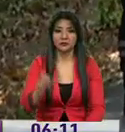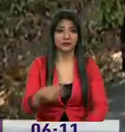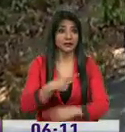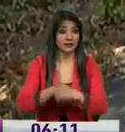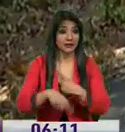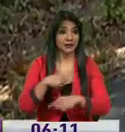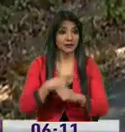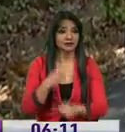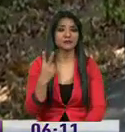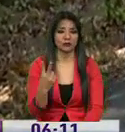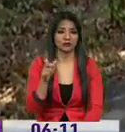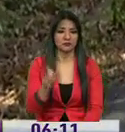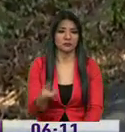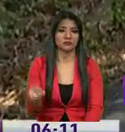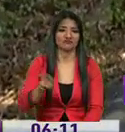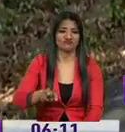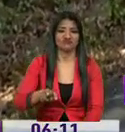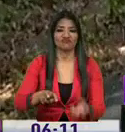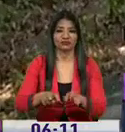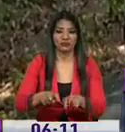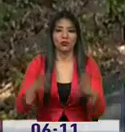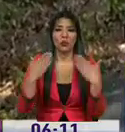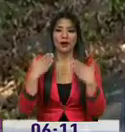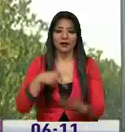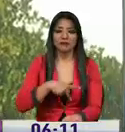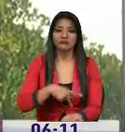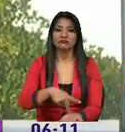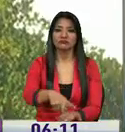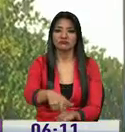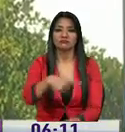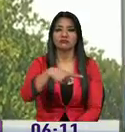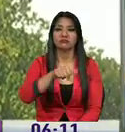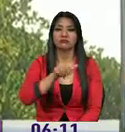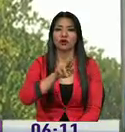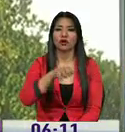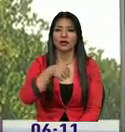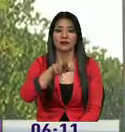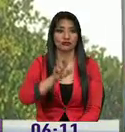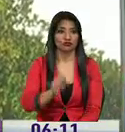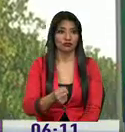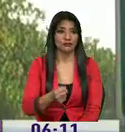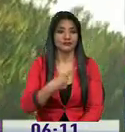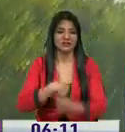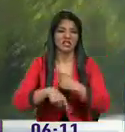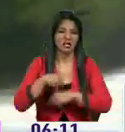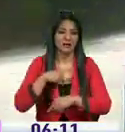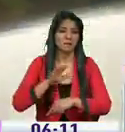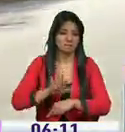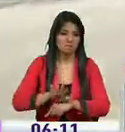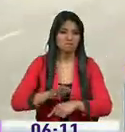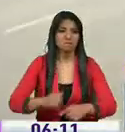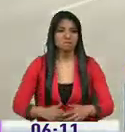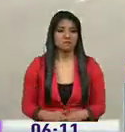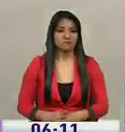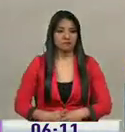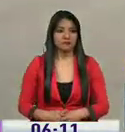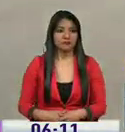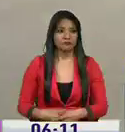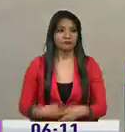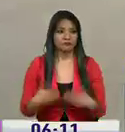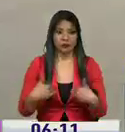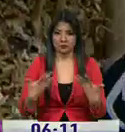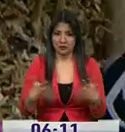viajaban dos personas, sentido Guayaquil Progreso, las mismas que resultaron con heridas leves. Nosotros hicimos todo el